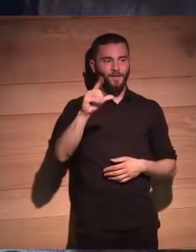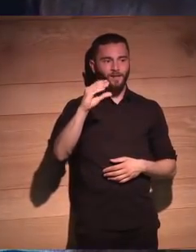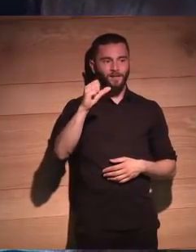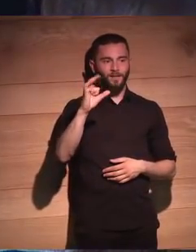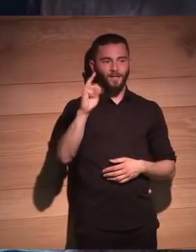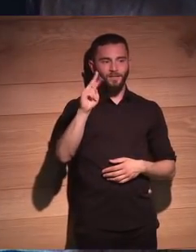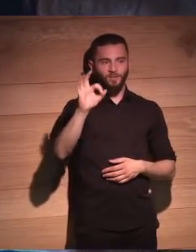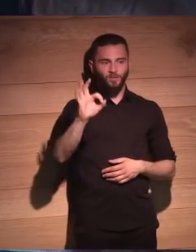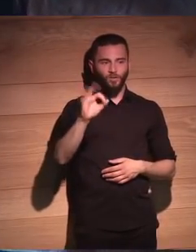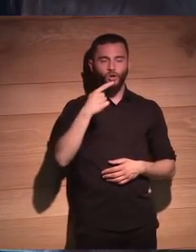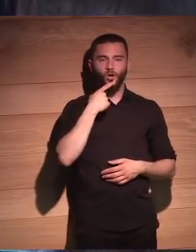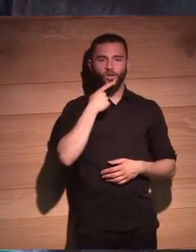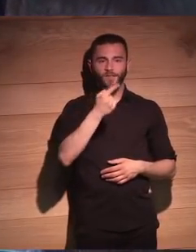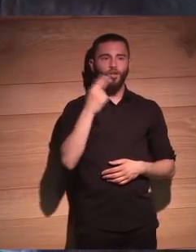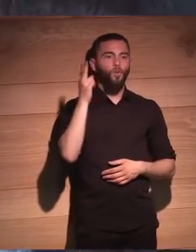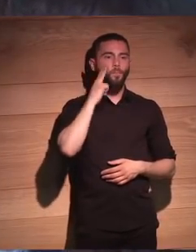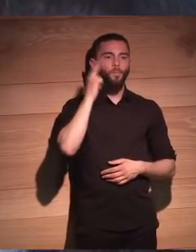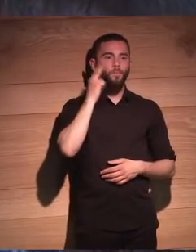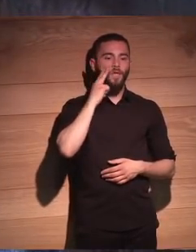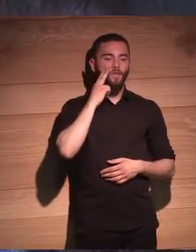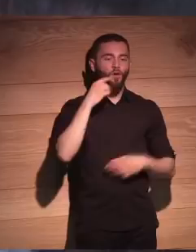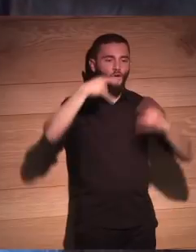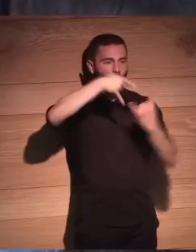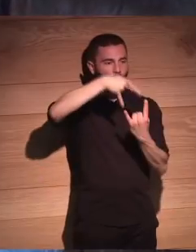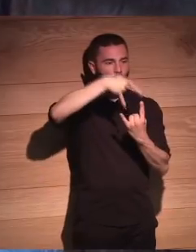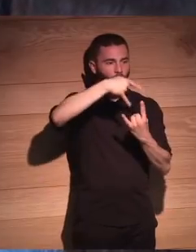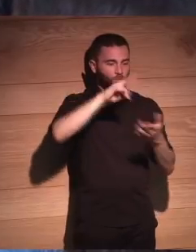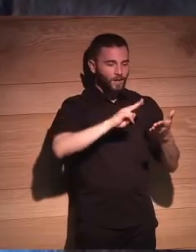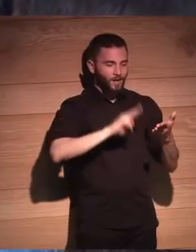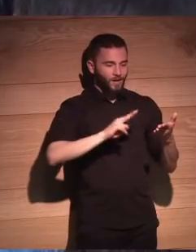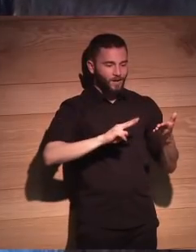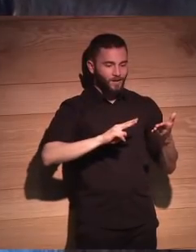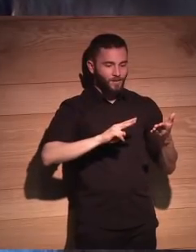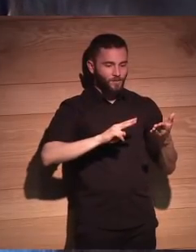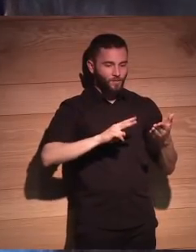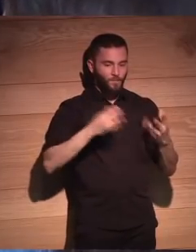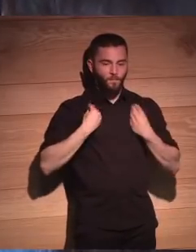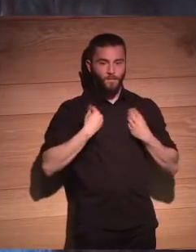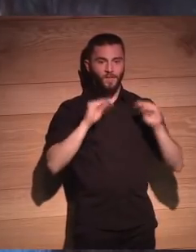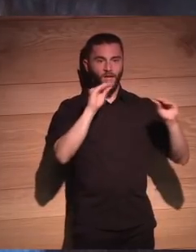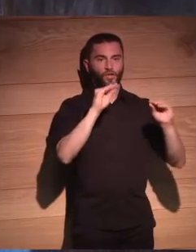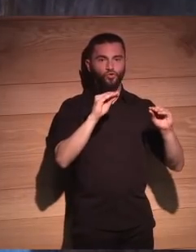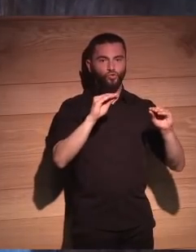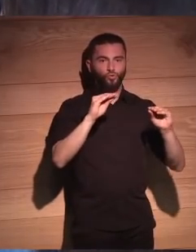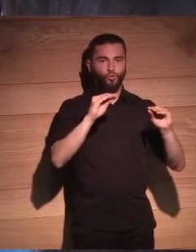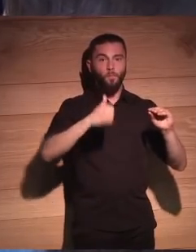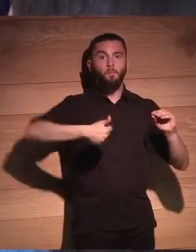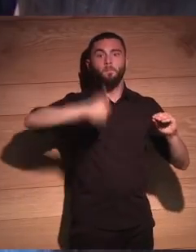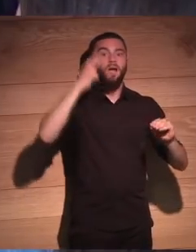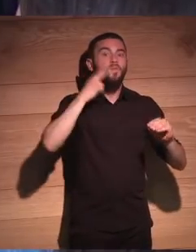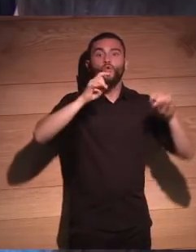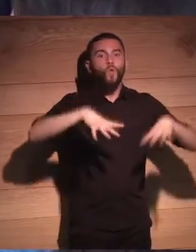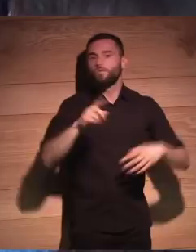ante nada, dijo que el miedo que había pasado leyendo Drácula no lo había pasado en su vida. Efectivamente, sí, eso te lo había oído contar, es